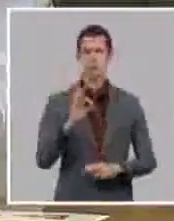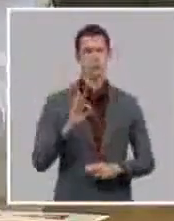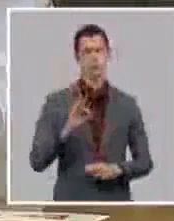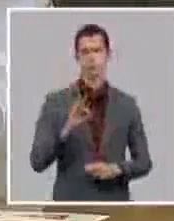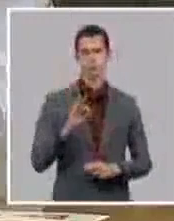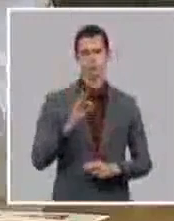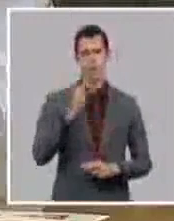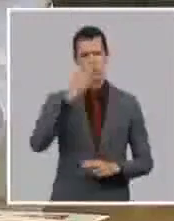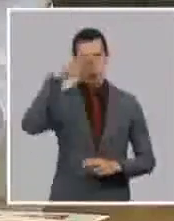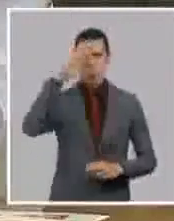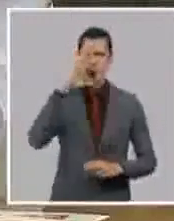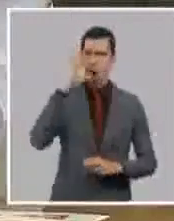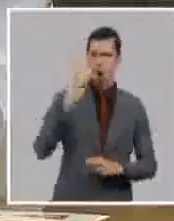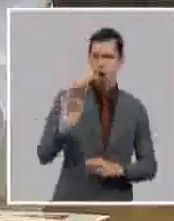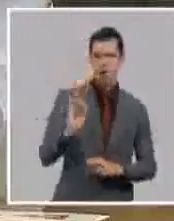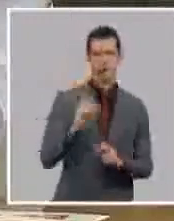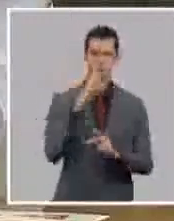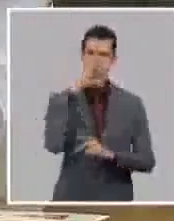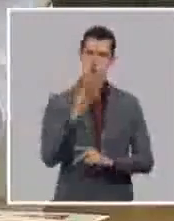sociedad